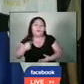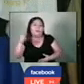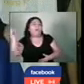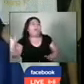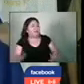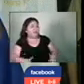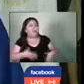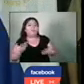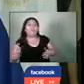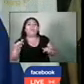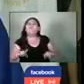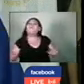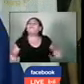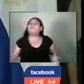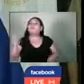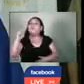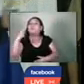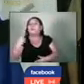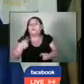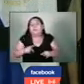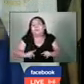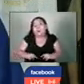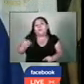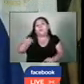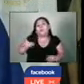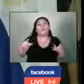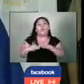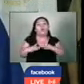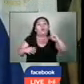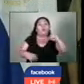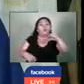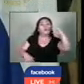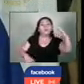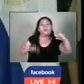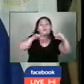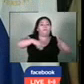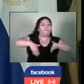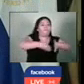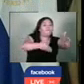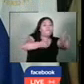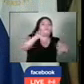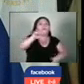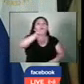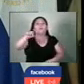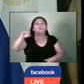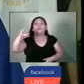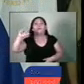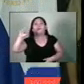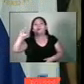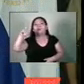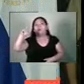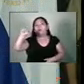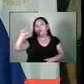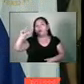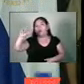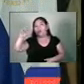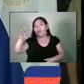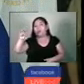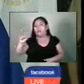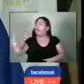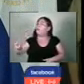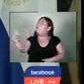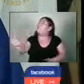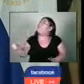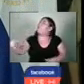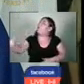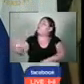va a bueno, ¿y qué están haciendo para nosotros? Bueno, en Occidente estamos construyendo el periférico Claudia Lars. ¿Y cuándo vamos a poner la primera piedra del